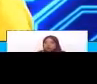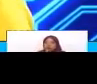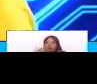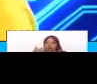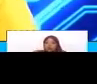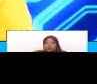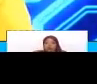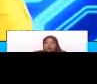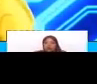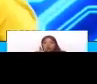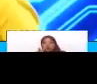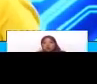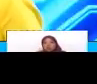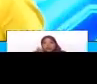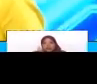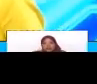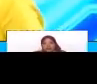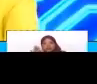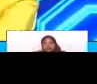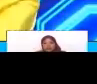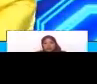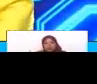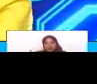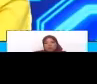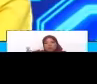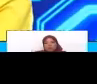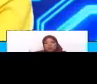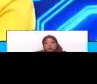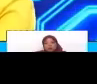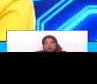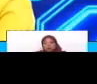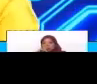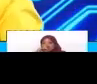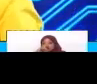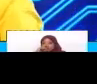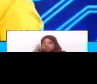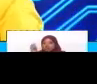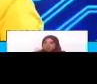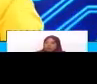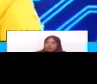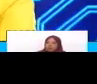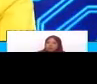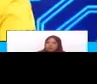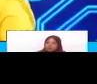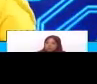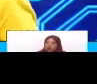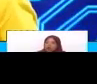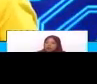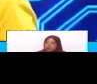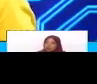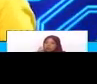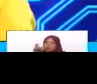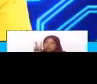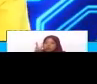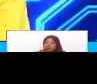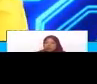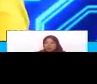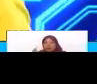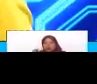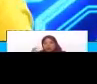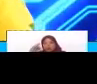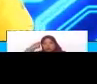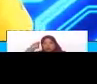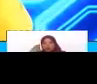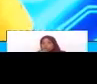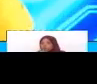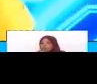en el año 2015 consiguiera un yacimiento de fama mundial. Eso hizo que le diera la espalda a ese acuerdo de Ginebra. Yo recuerdo muy bien el año 2011, cuando fuimos